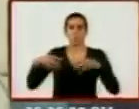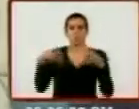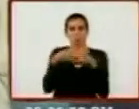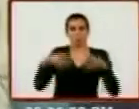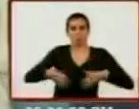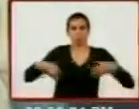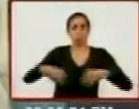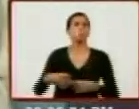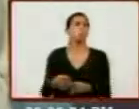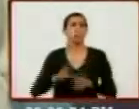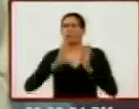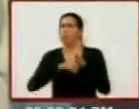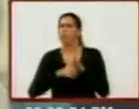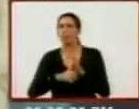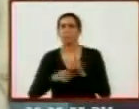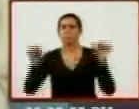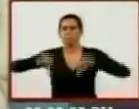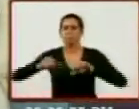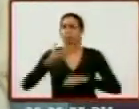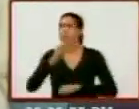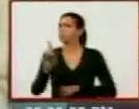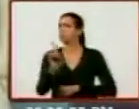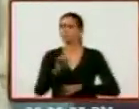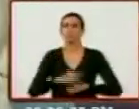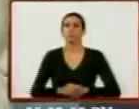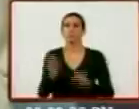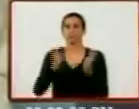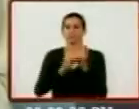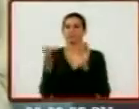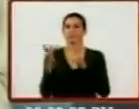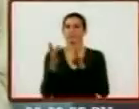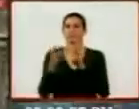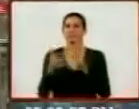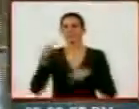la Navidad así que bueno adelante a los estudios dejamos desde aquí el paso